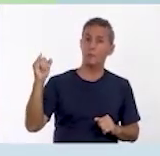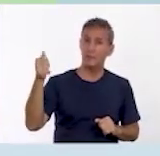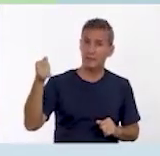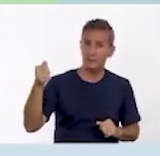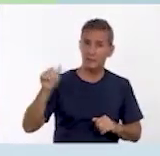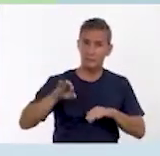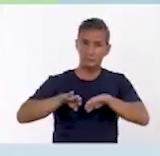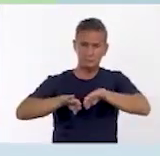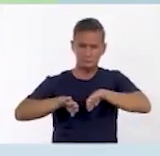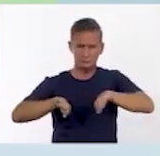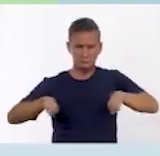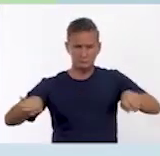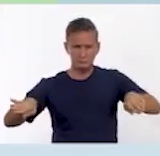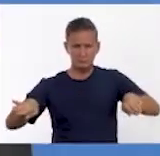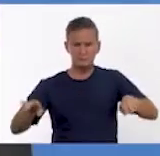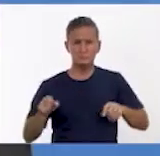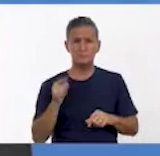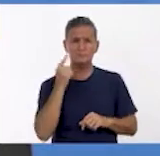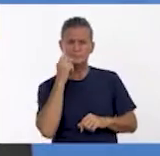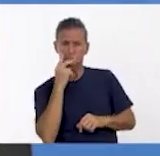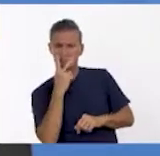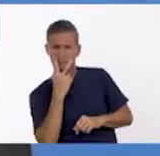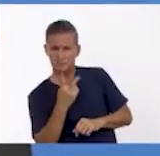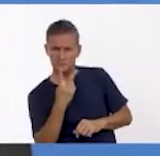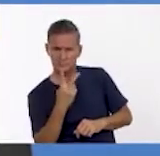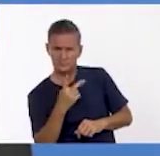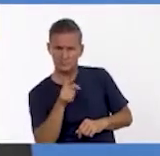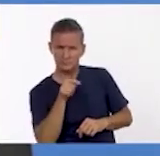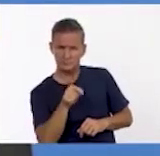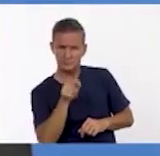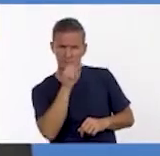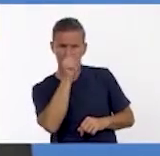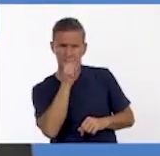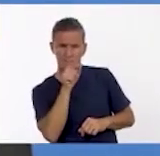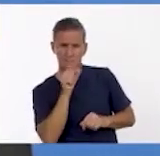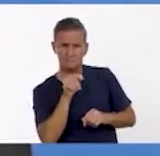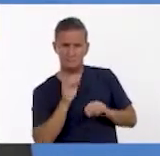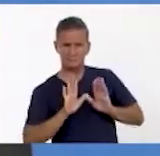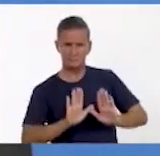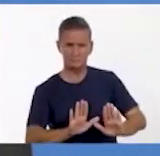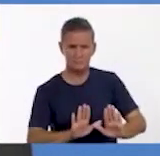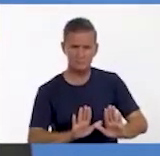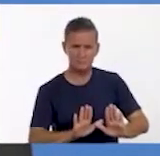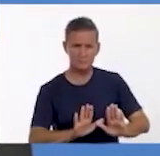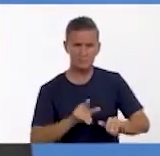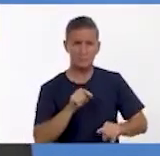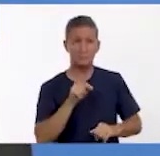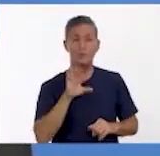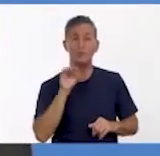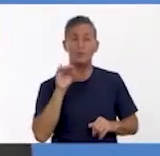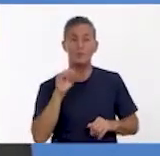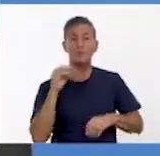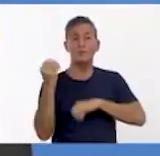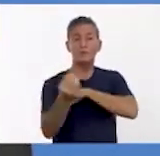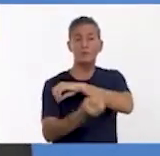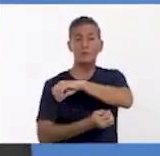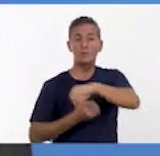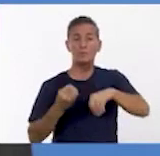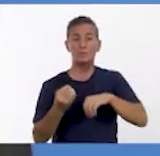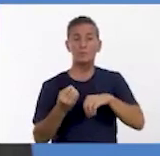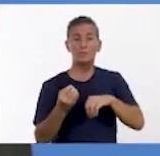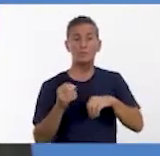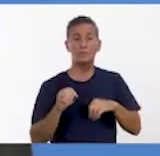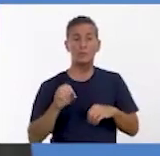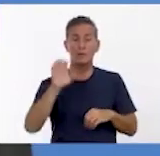cambios producidos en Asia. ¿Dónde nos detenemos un poco más en nuestras preguntas cuando hablamos